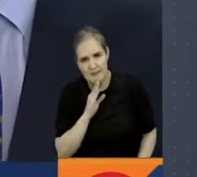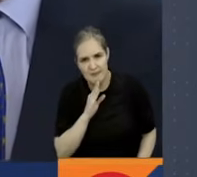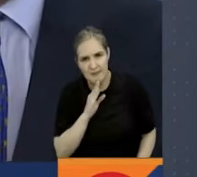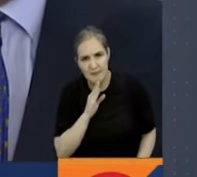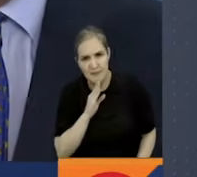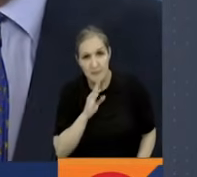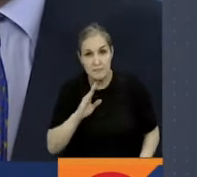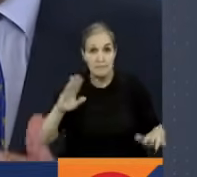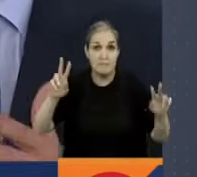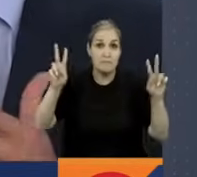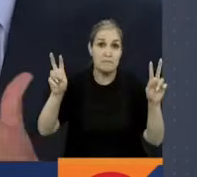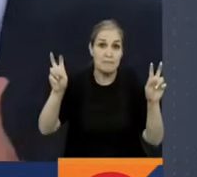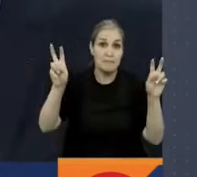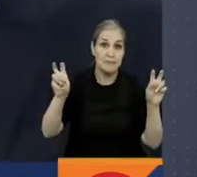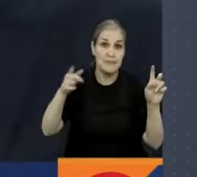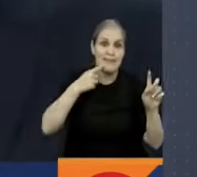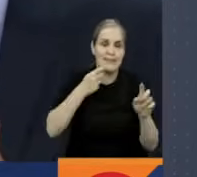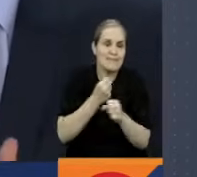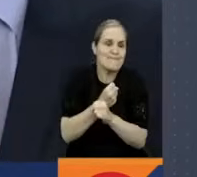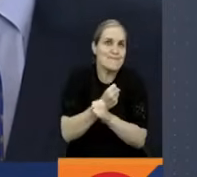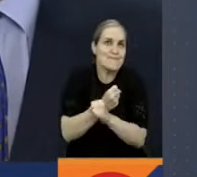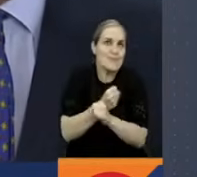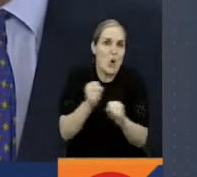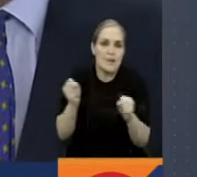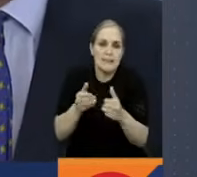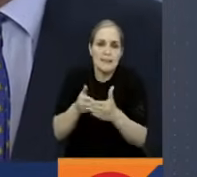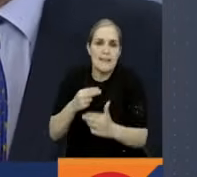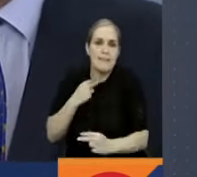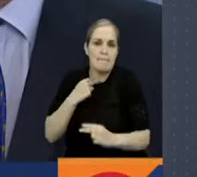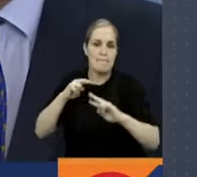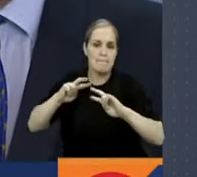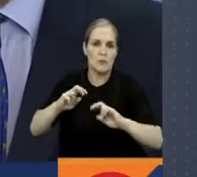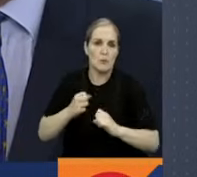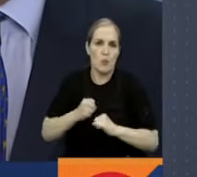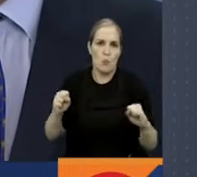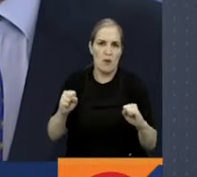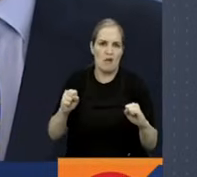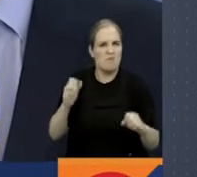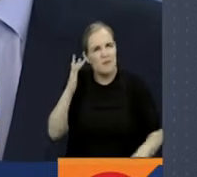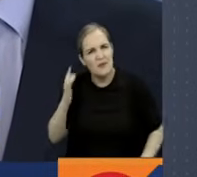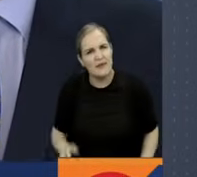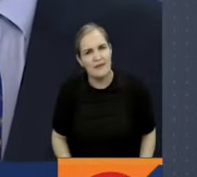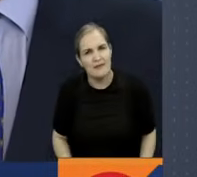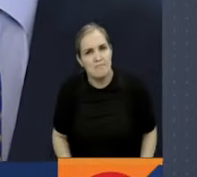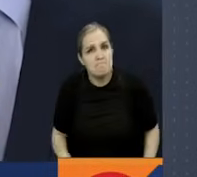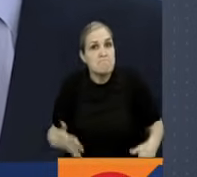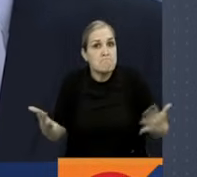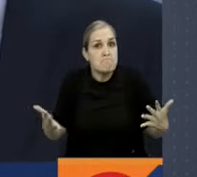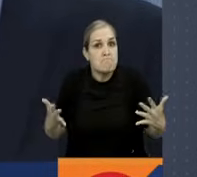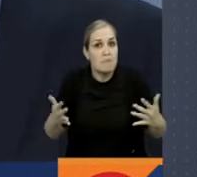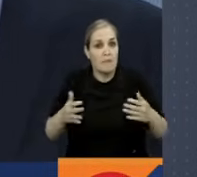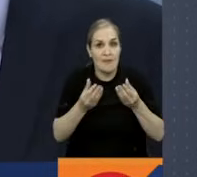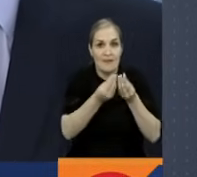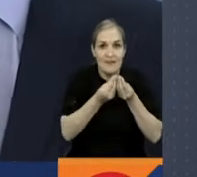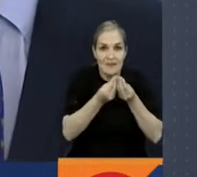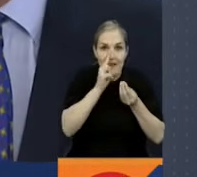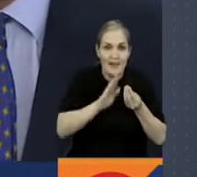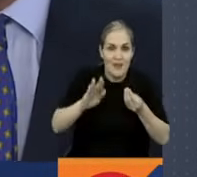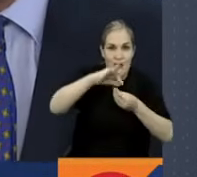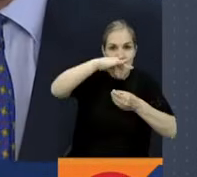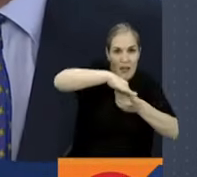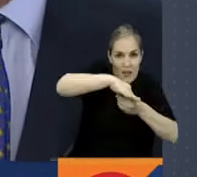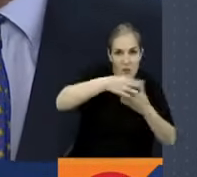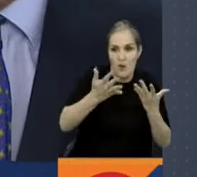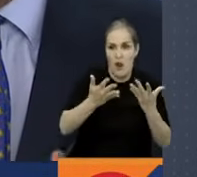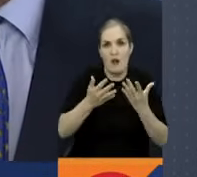habla de, comillas, imposibilita las investigaciones? ¿Qué dicen las autoridades electorales o los organismos como la Procuraduría